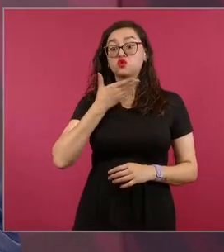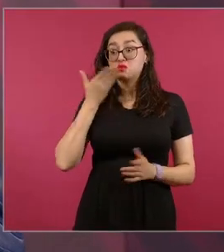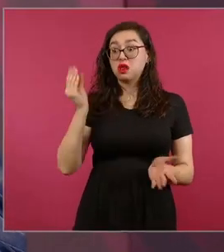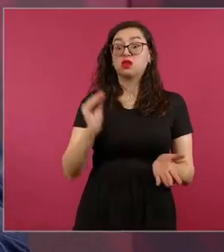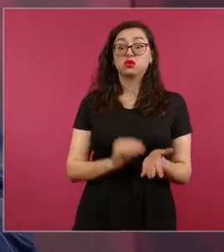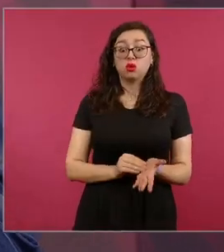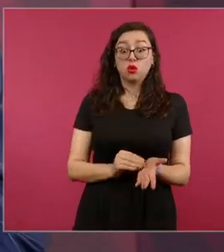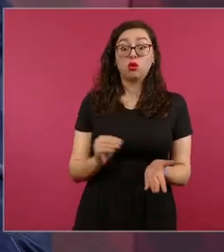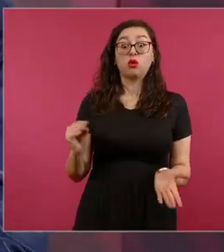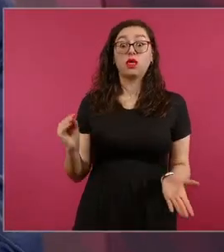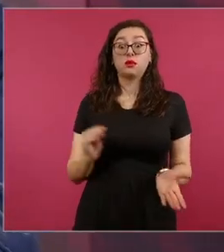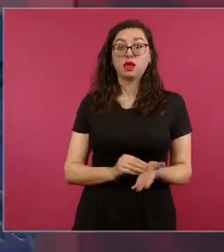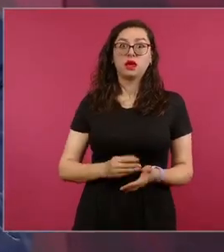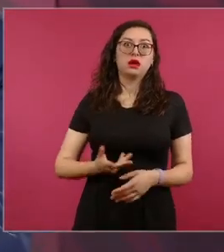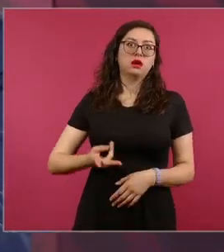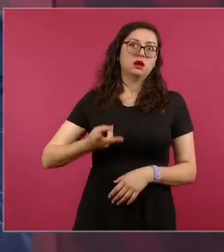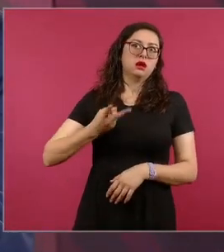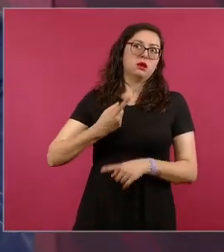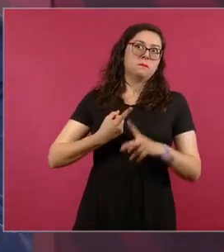desde